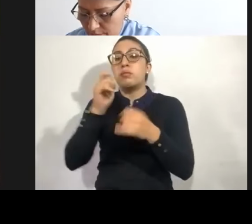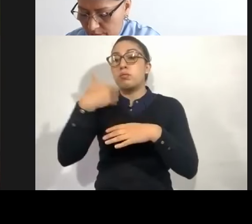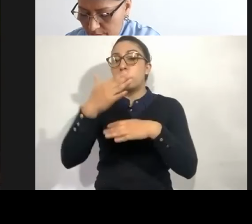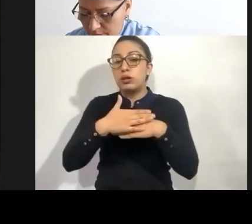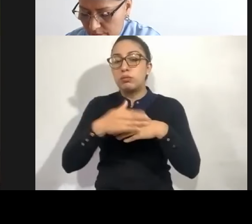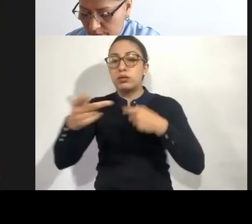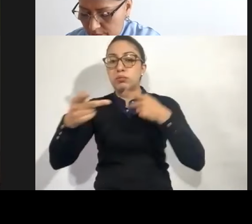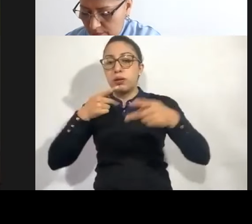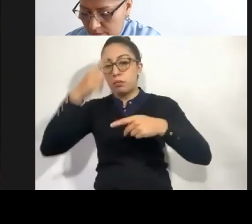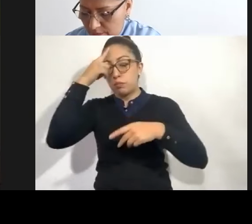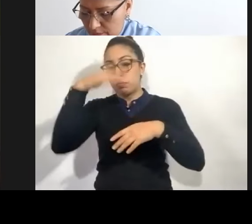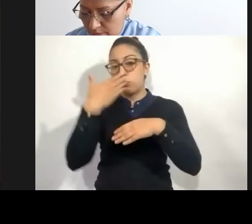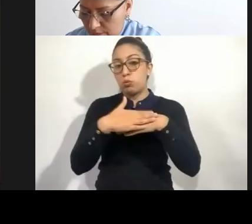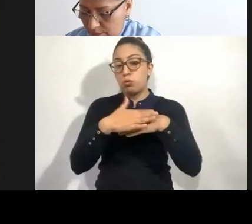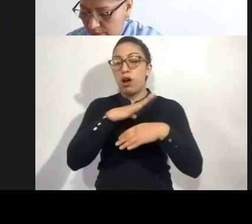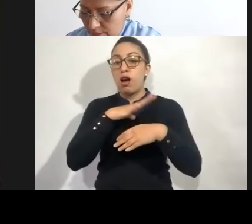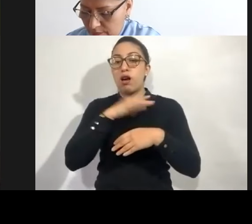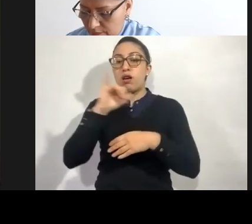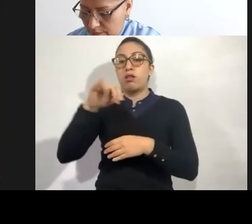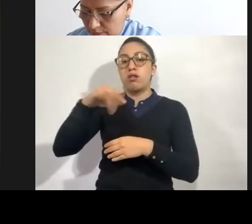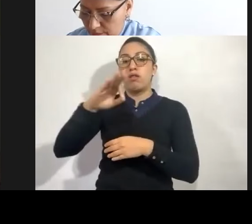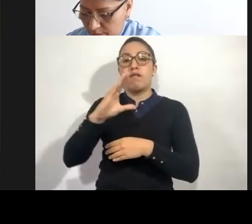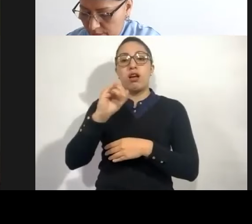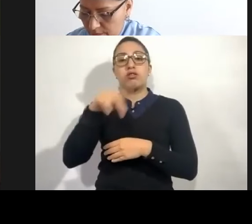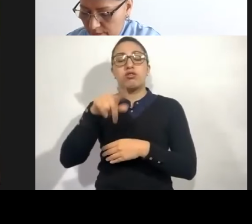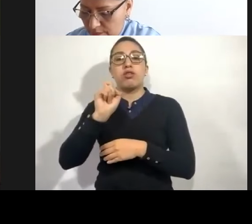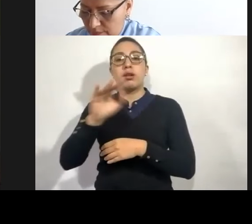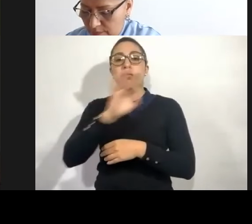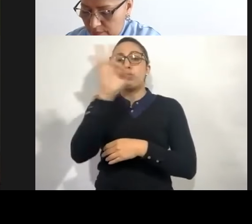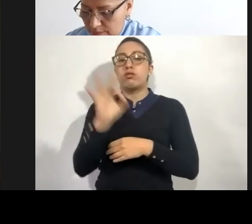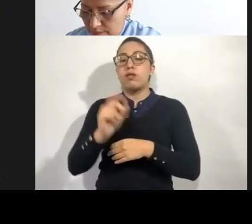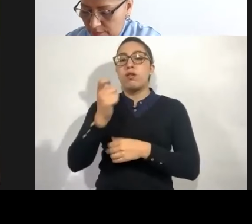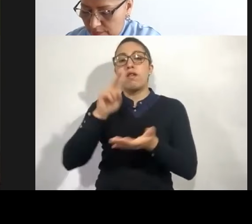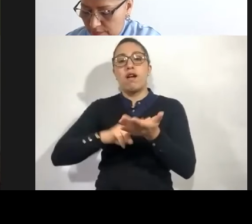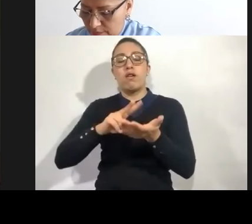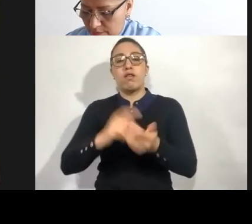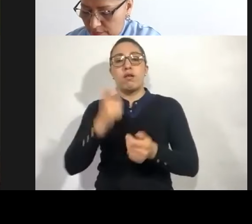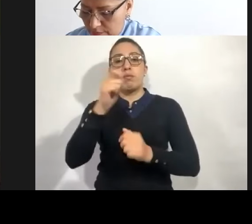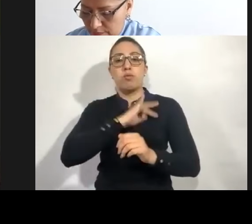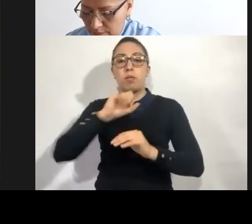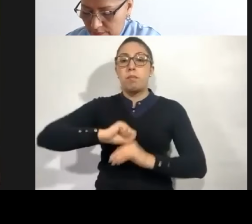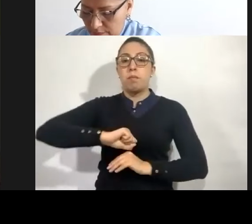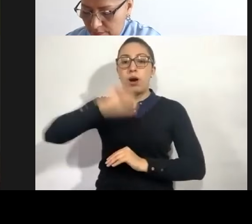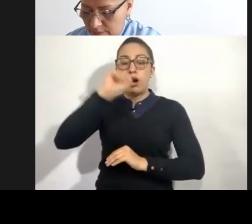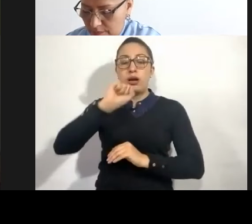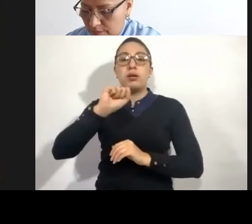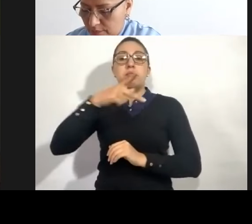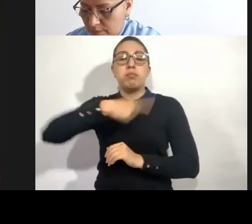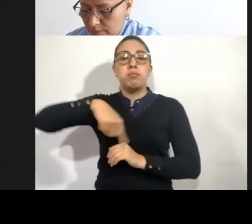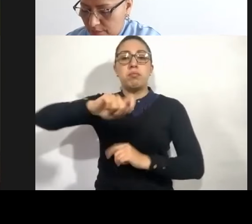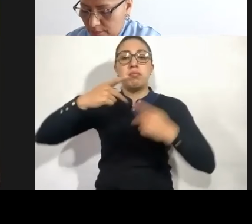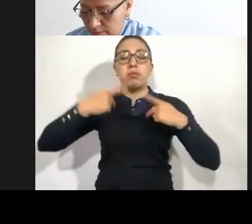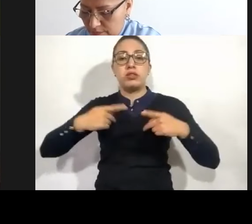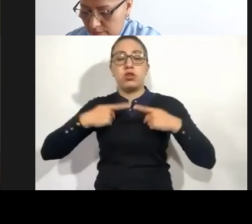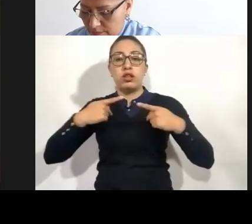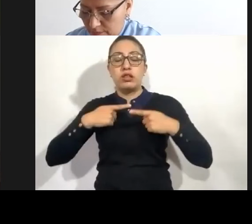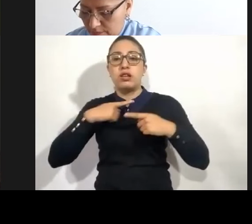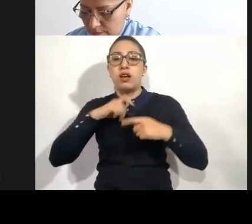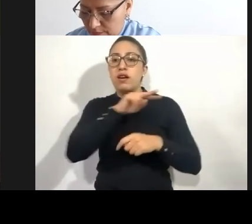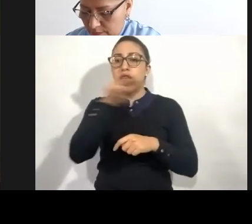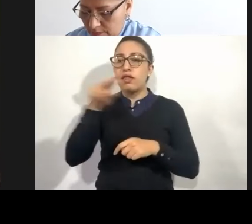vez los esfuerzos y recursos necesarios para atender las obligaciones de servicios y obras que el gobierno tiene